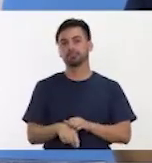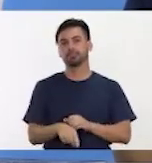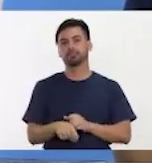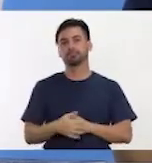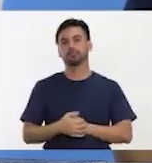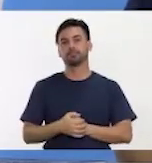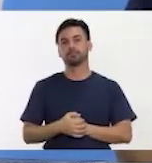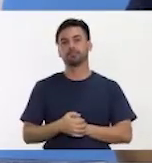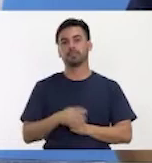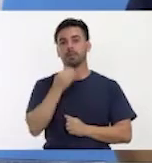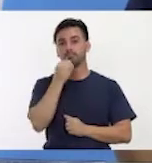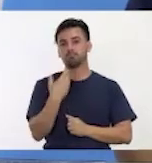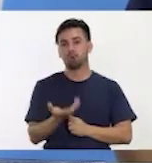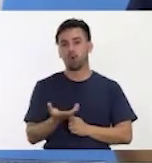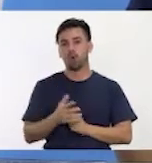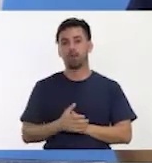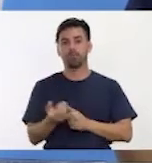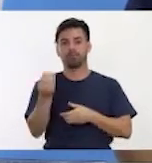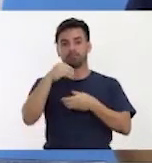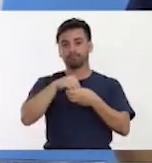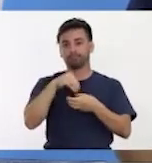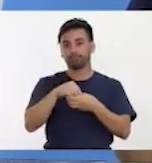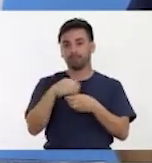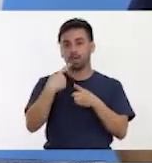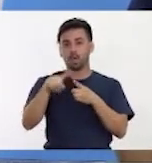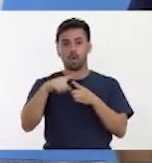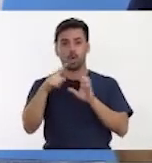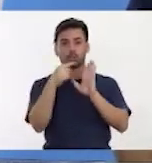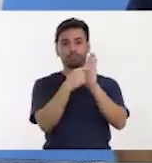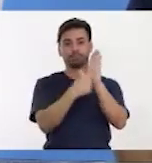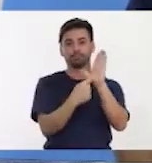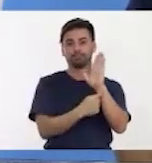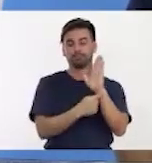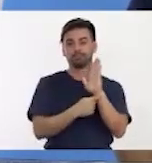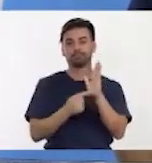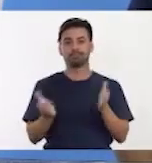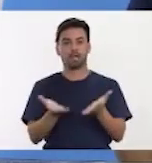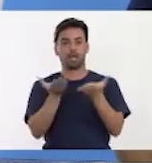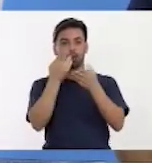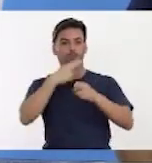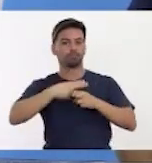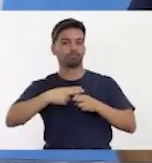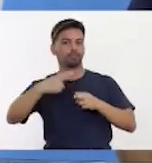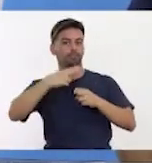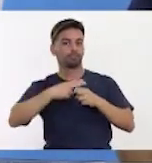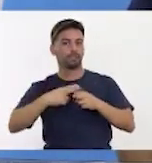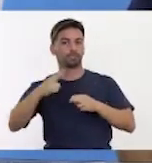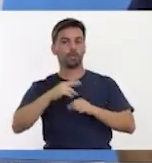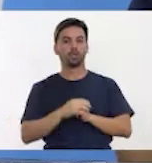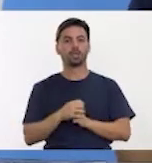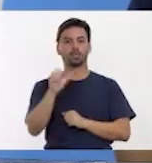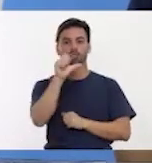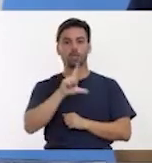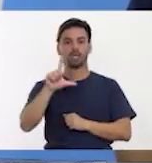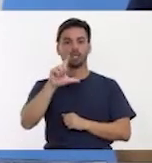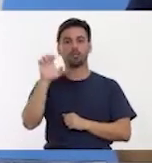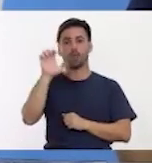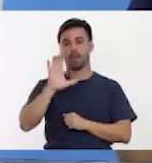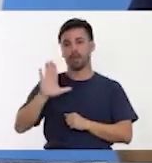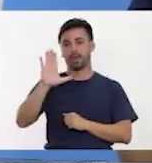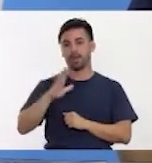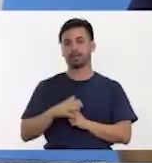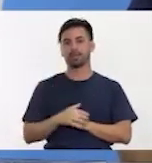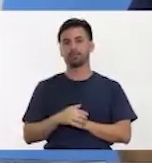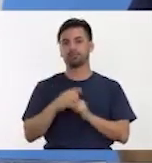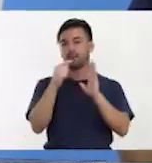A partir de aquí, podemos entonces agregarle dos aspectos más a la evolución histórica